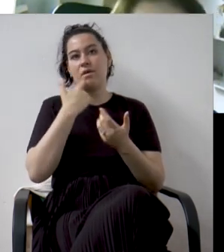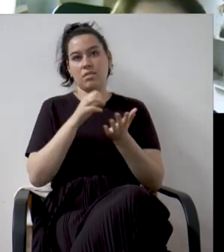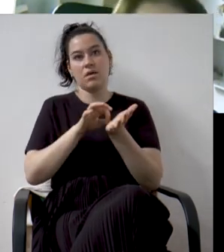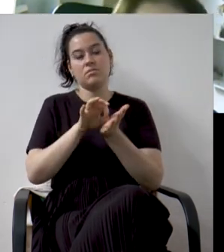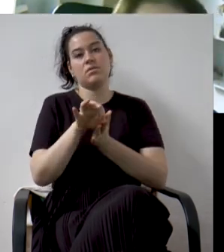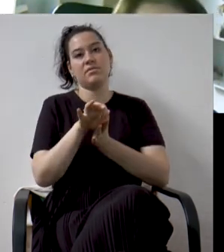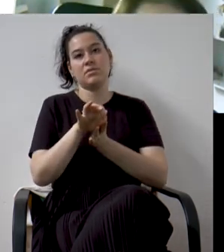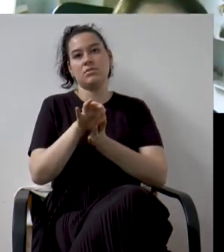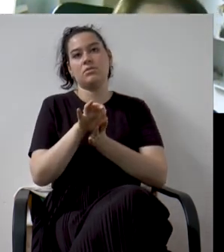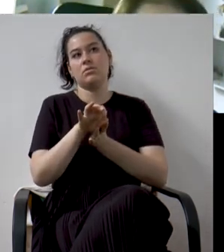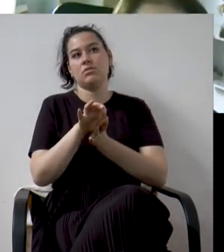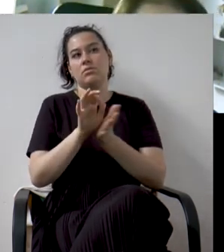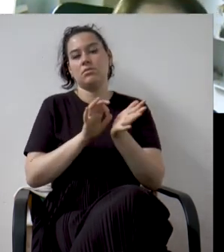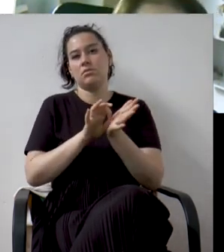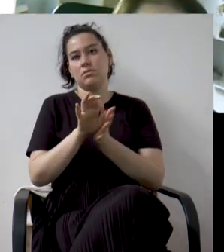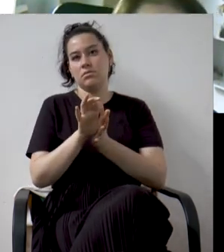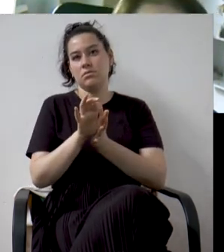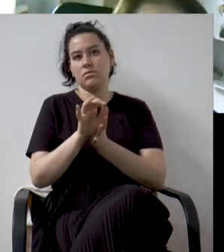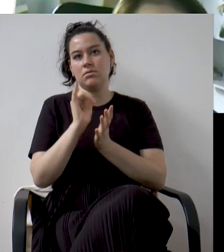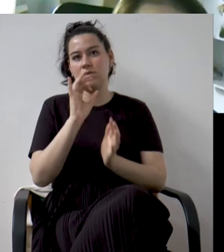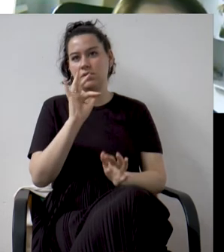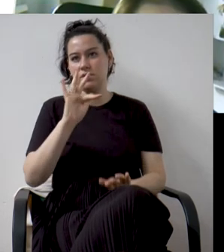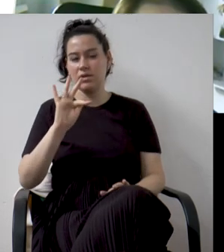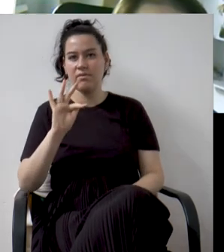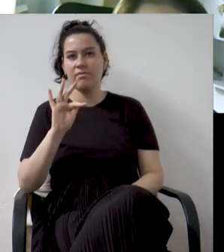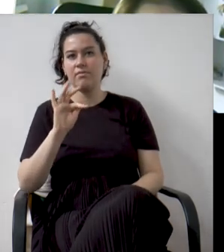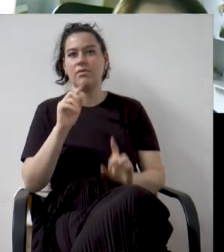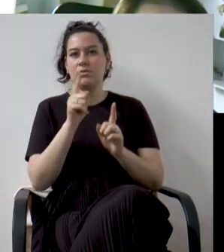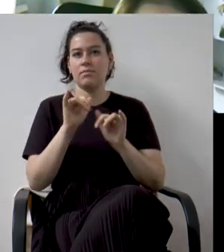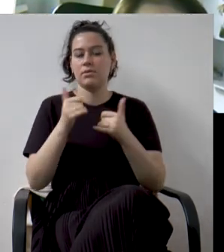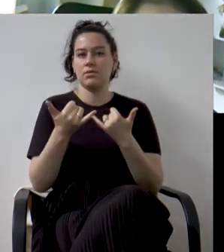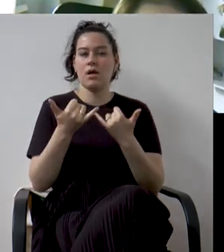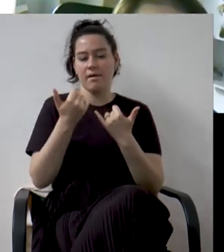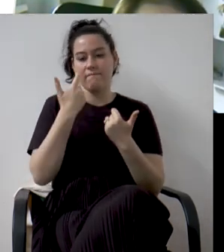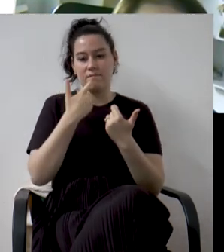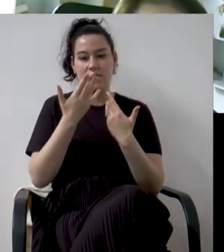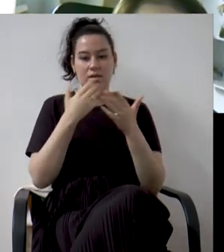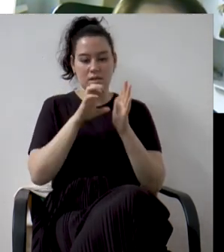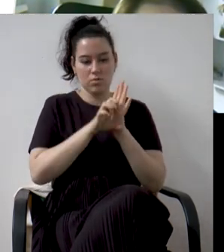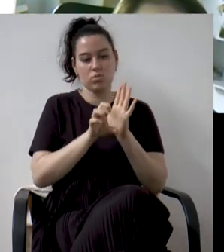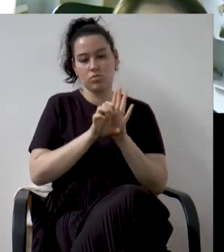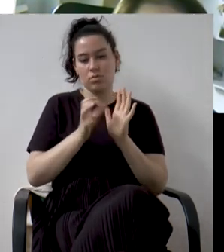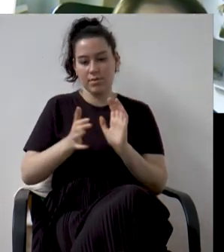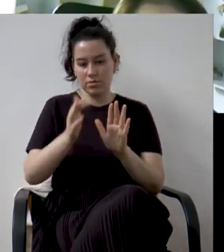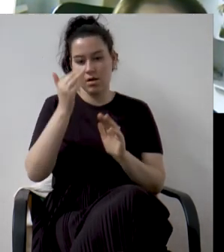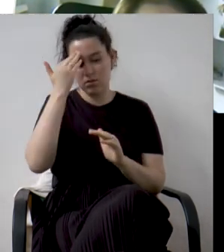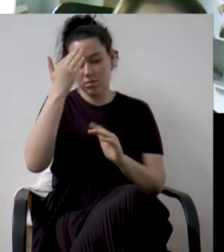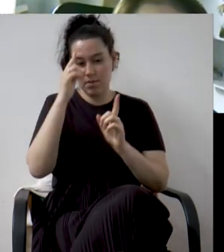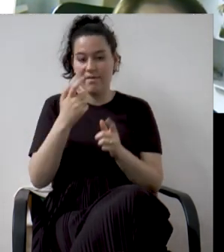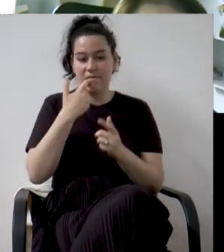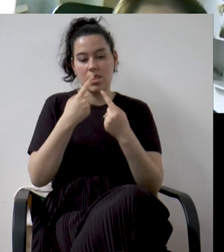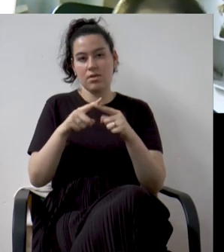¿no? Ahora ICEF viene discutiendo eso en relación al Estatuto Personal Docente y los CENURES también van a tener que